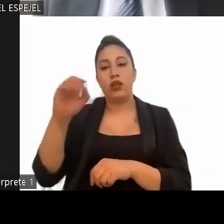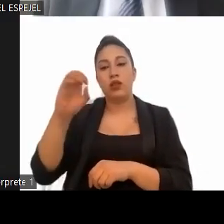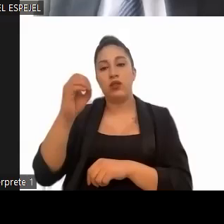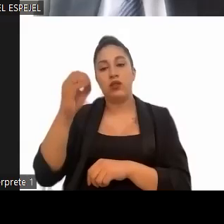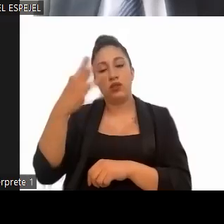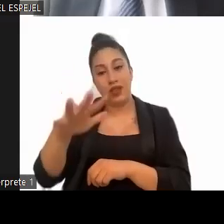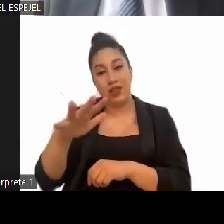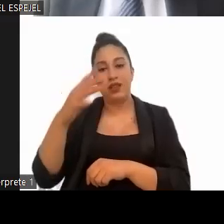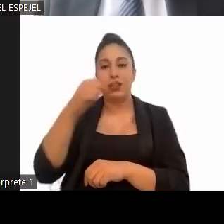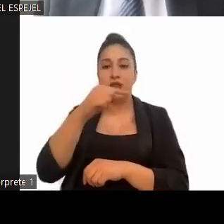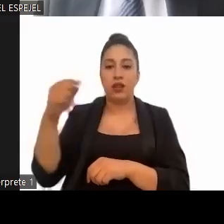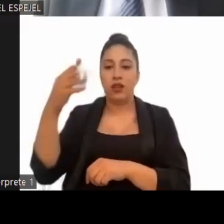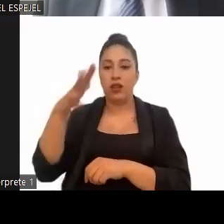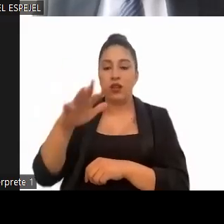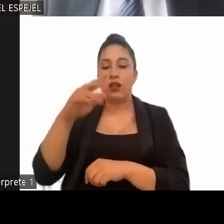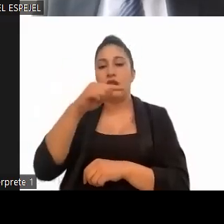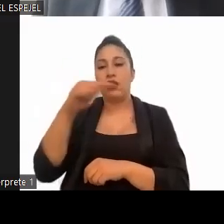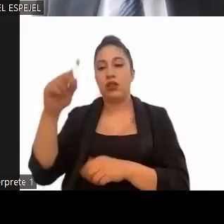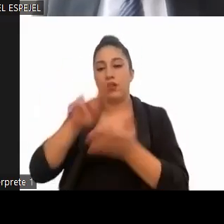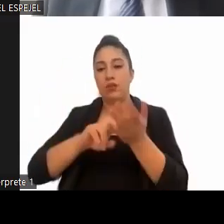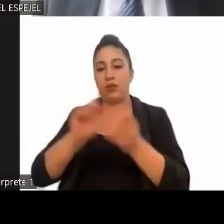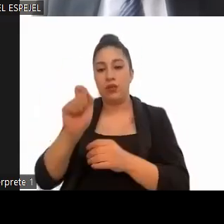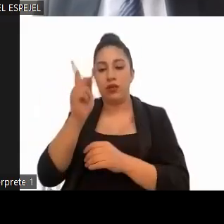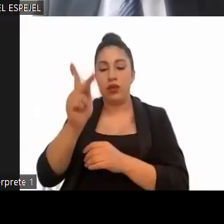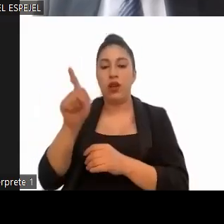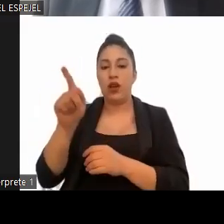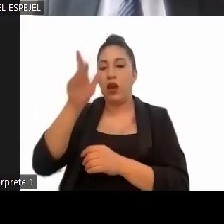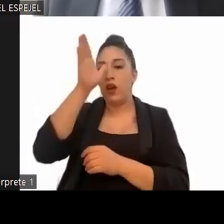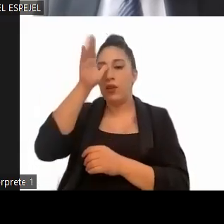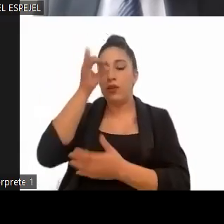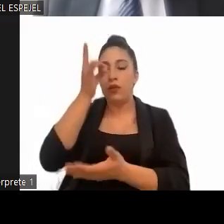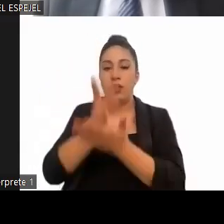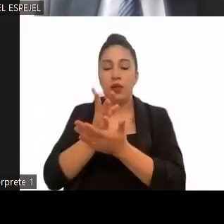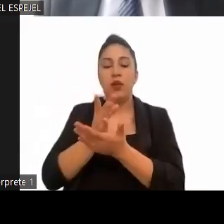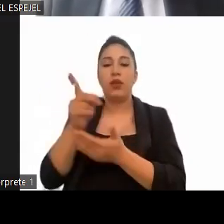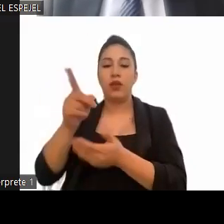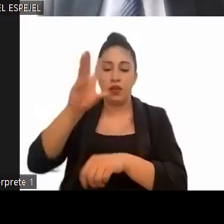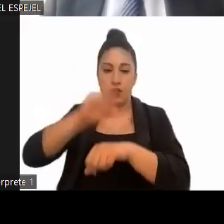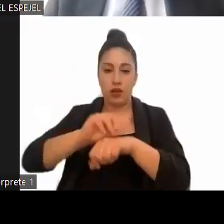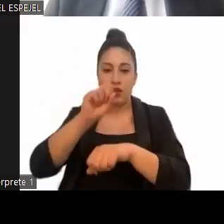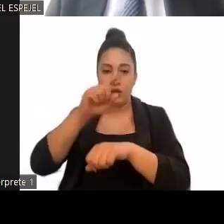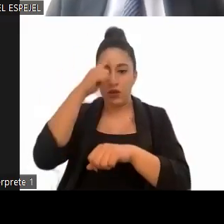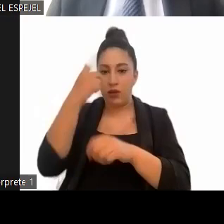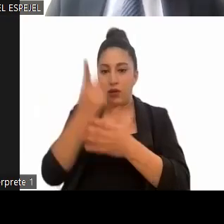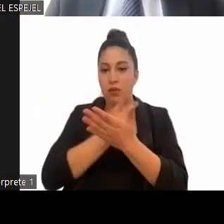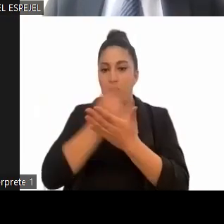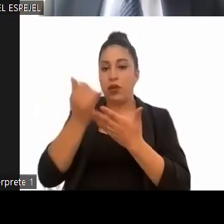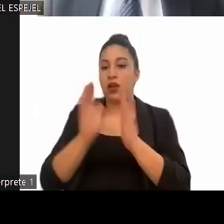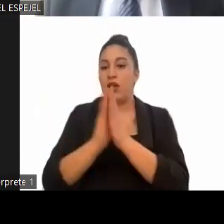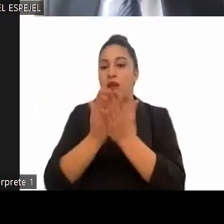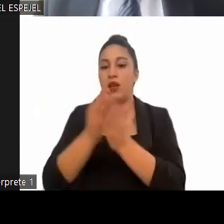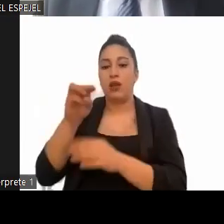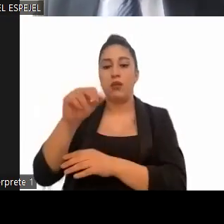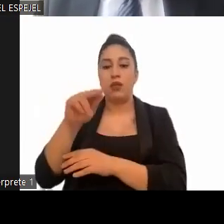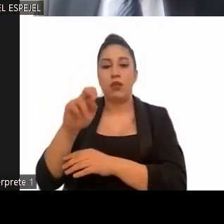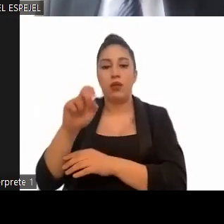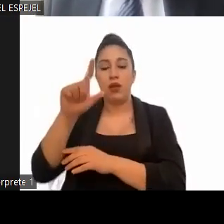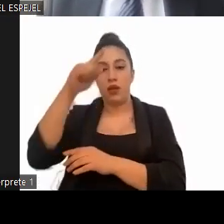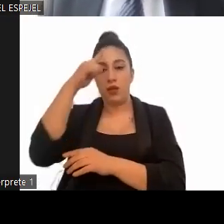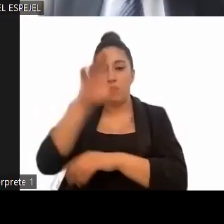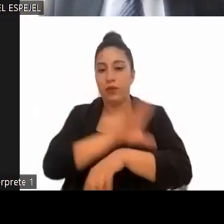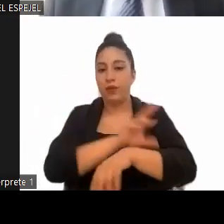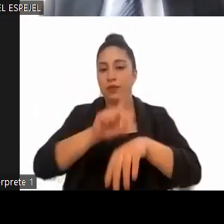CT-CE-10-10-2022-03. Único. Se aprueba el proyecto de manual del Comité de Transparencia del Congreso de la Ciudad de México,